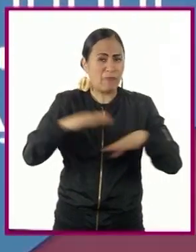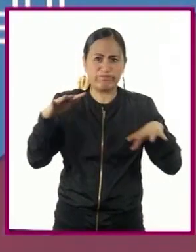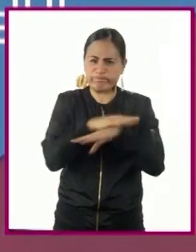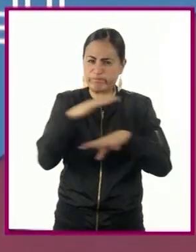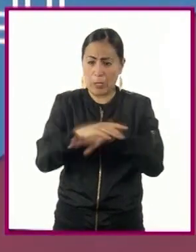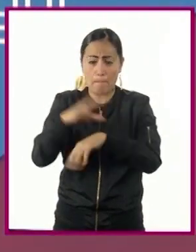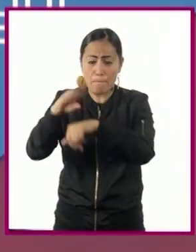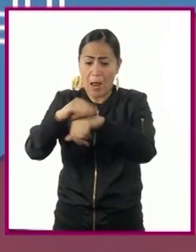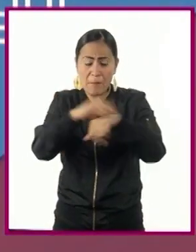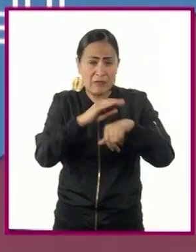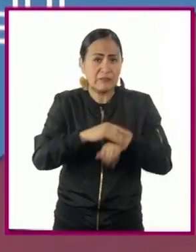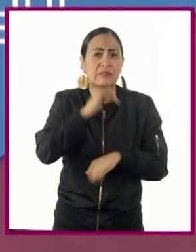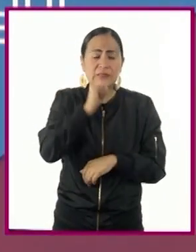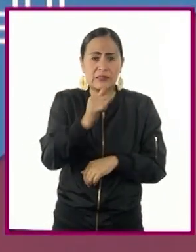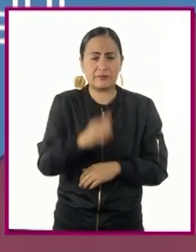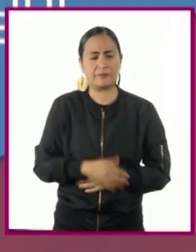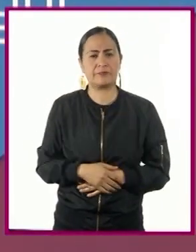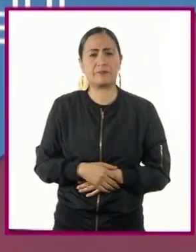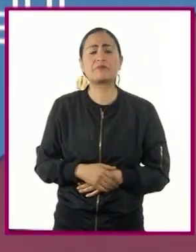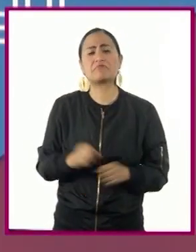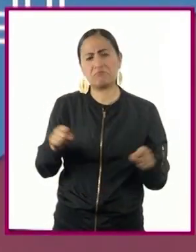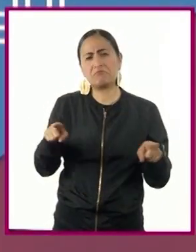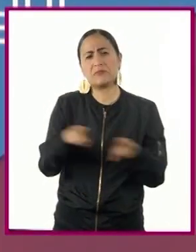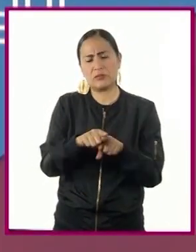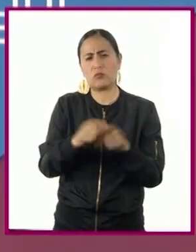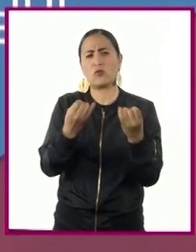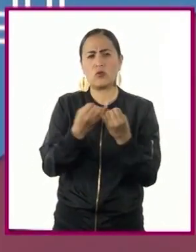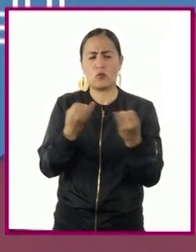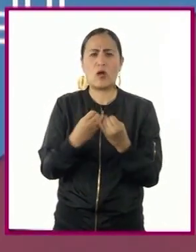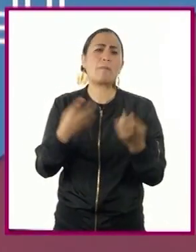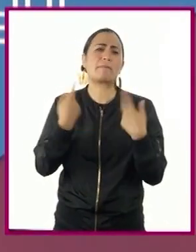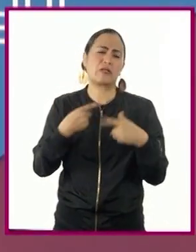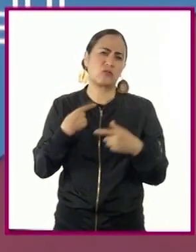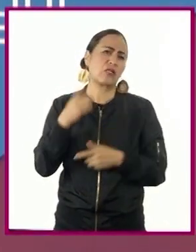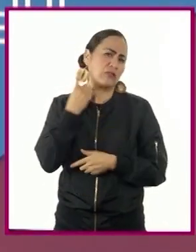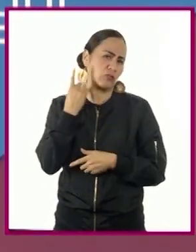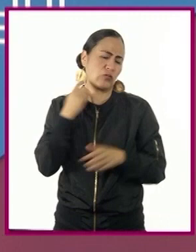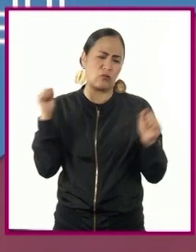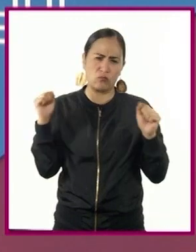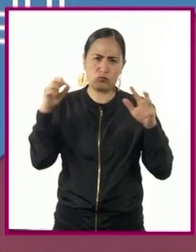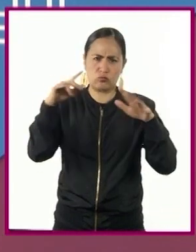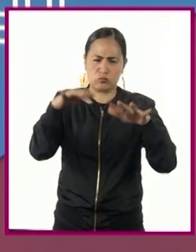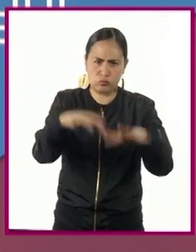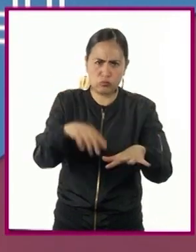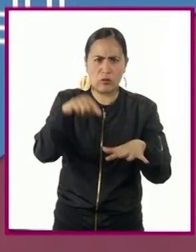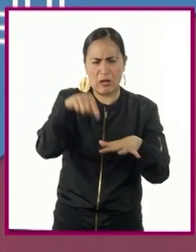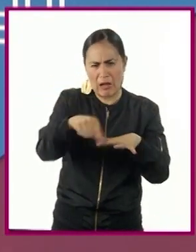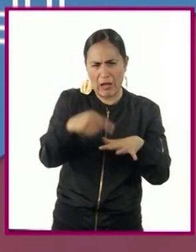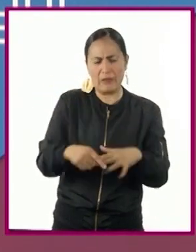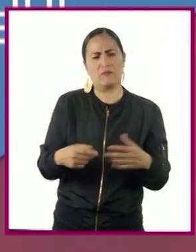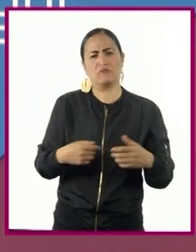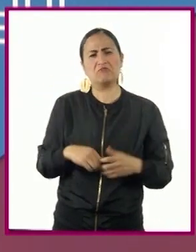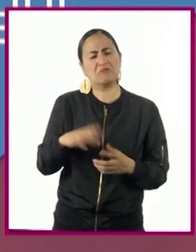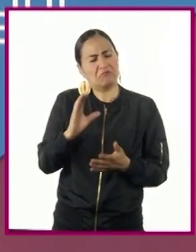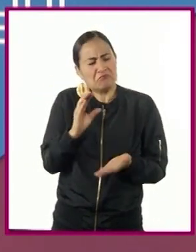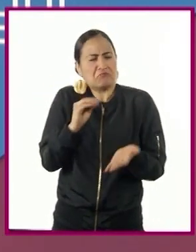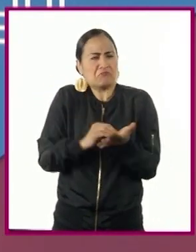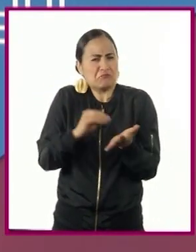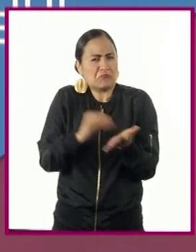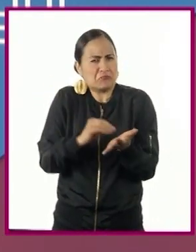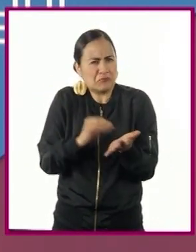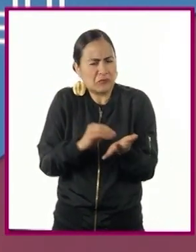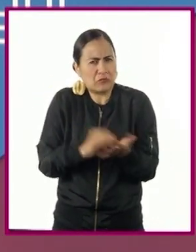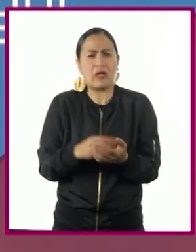concesiones. Aunque en menor número, también acudieron al Congreso diputados conservadores, quienes se opusieron a la adopción